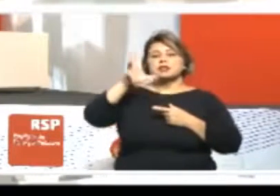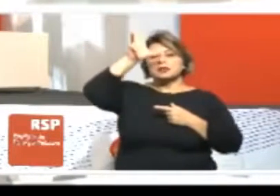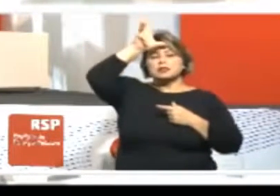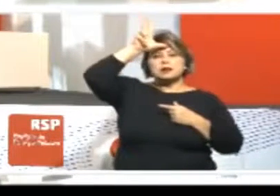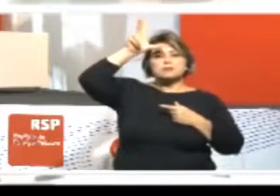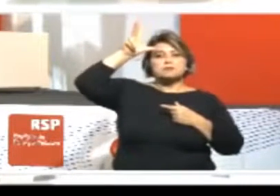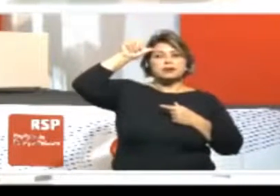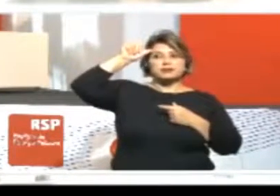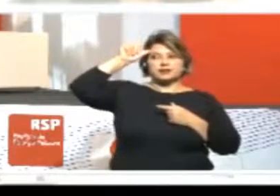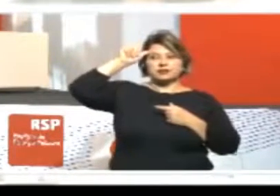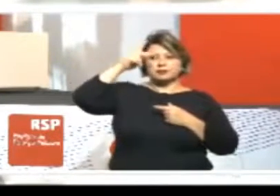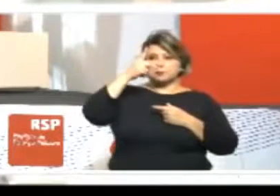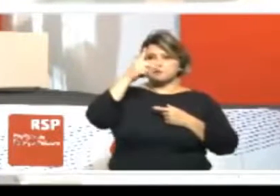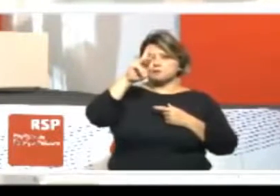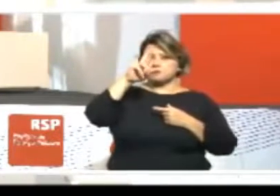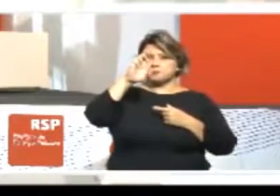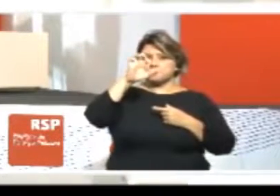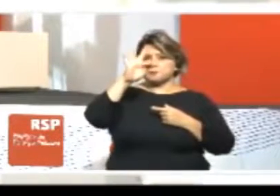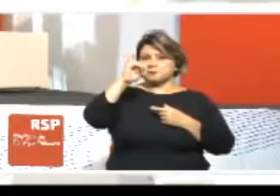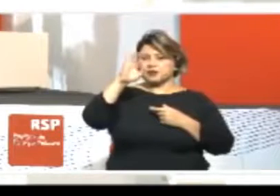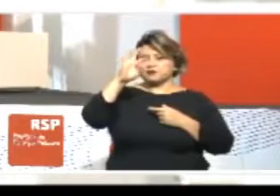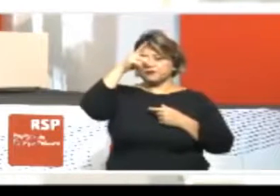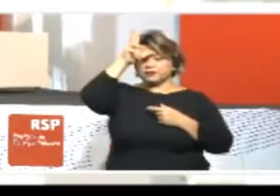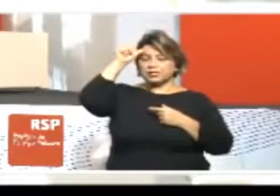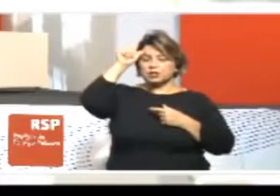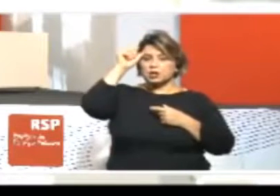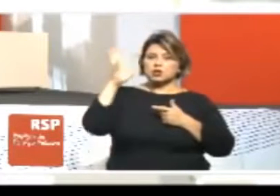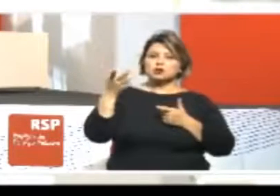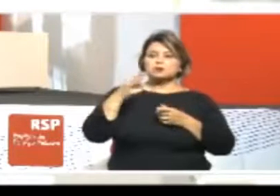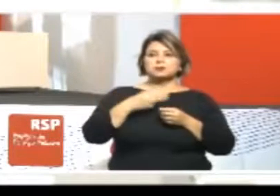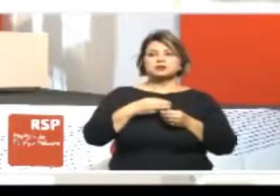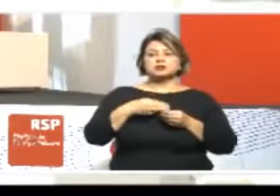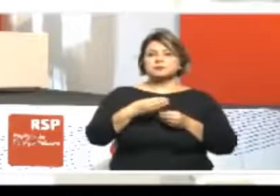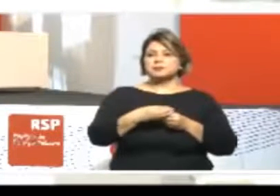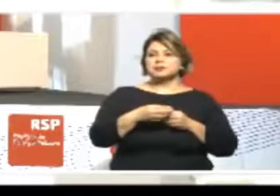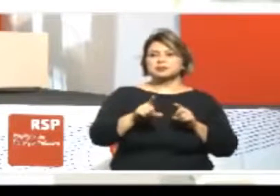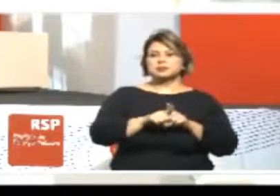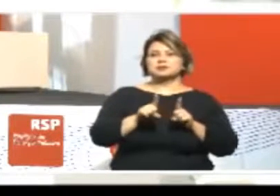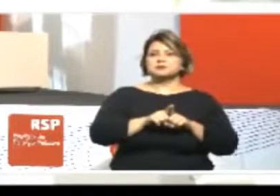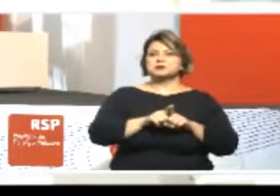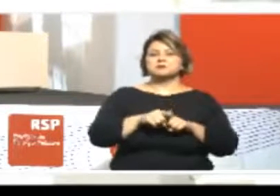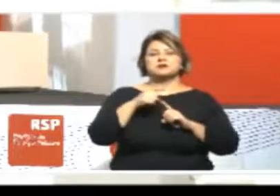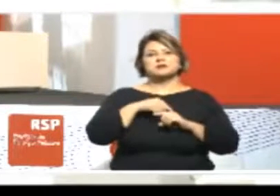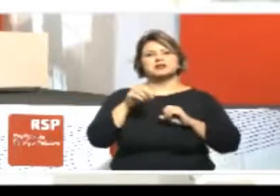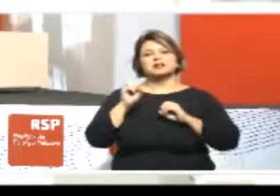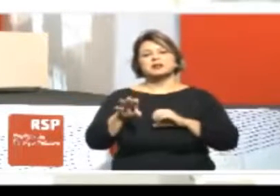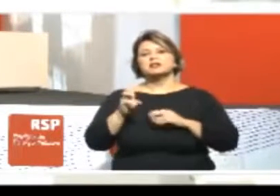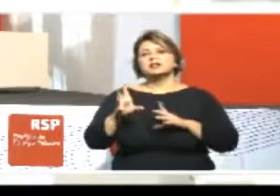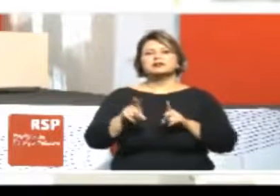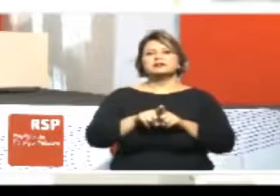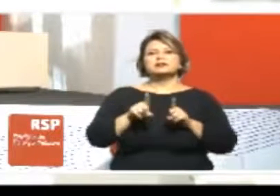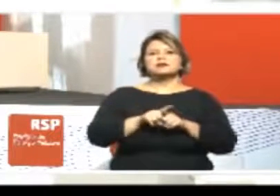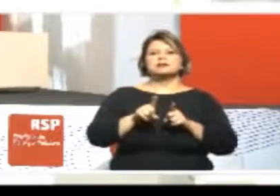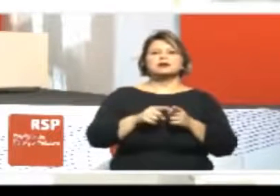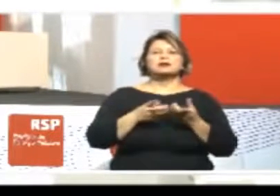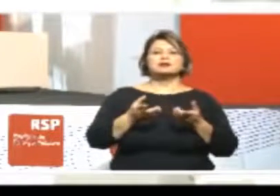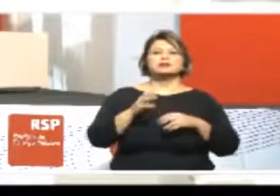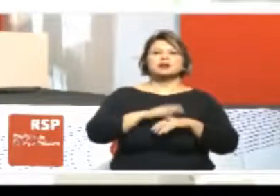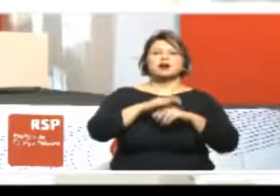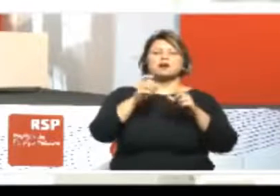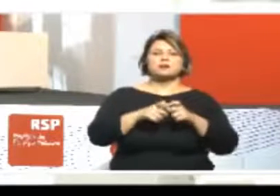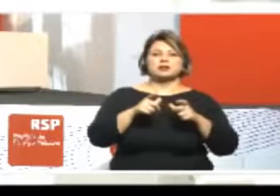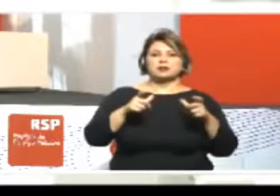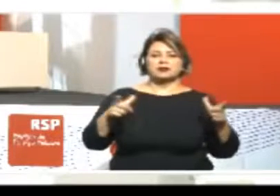municipios cuyos alcaldes tienen mayor nivel de educación, tendieron a incrementar la cobertura de educación en